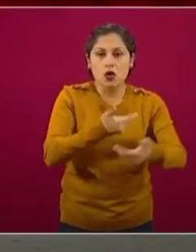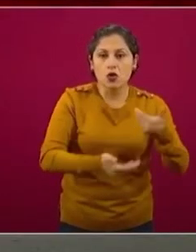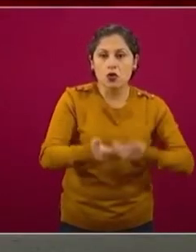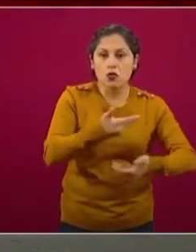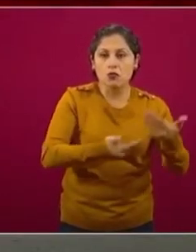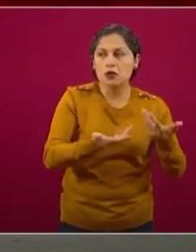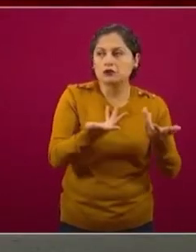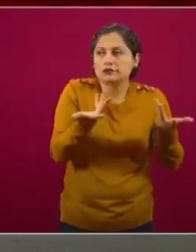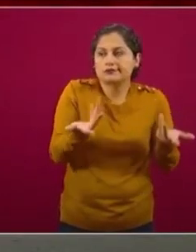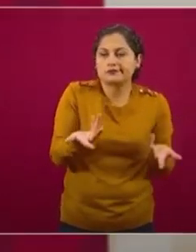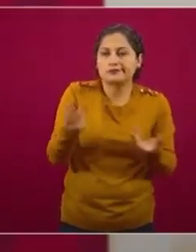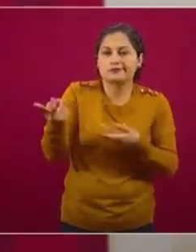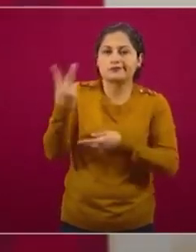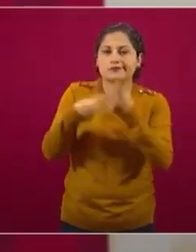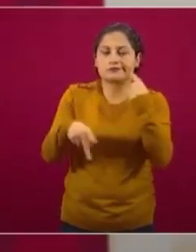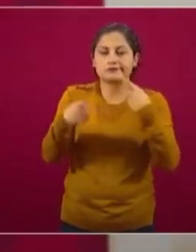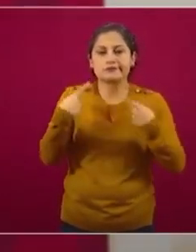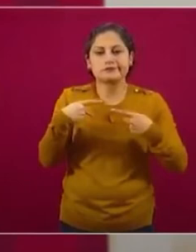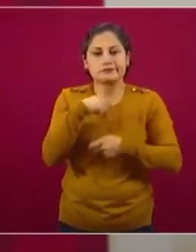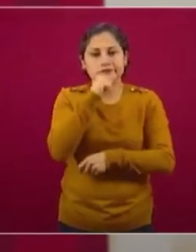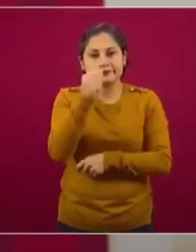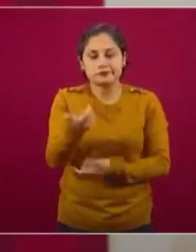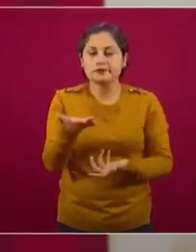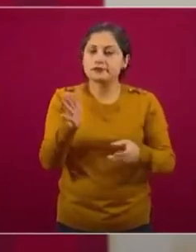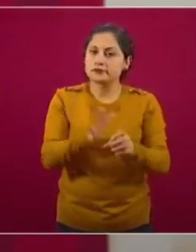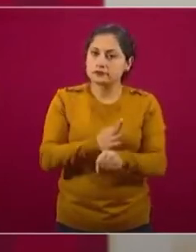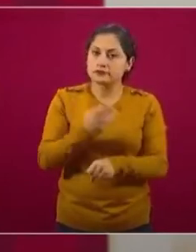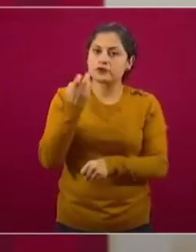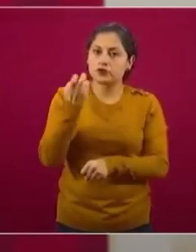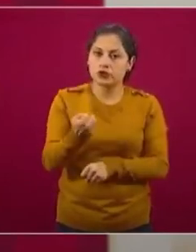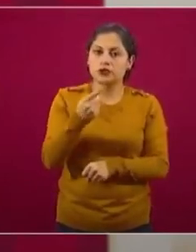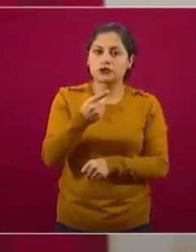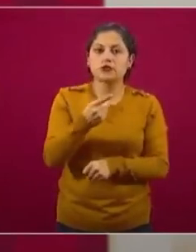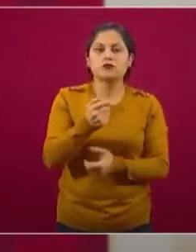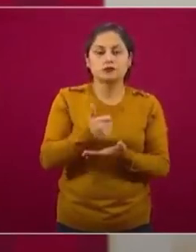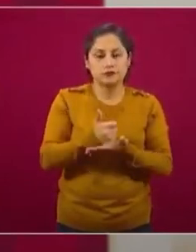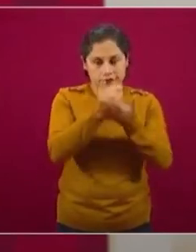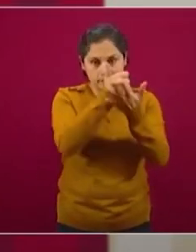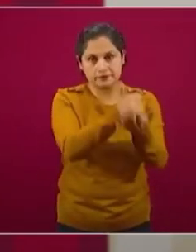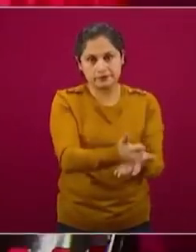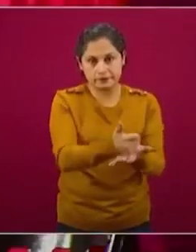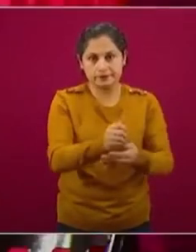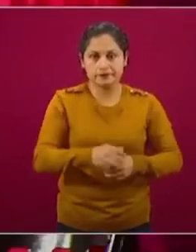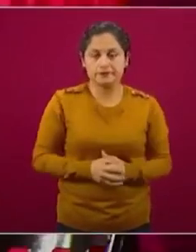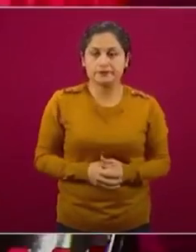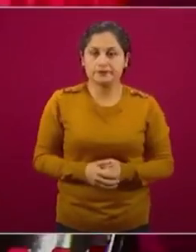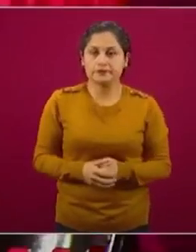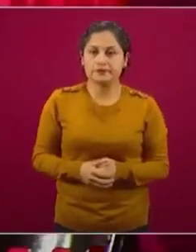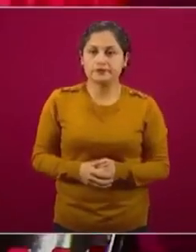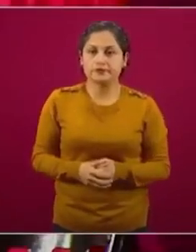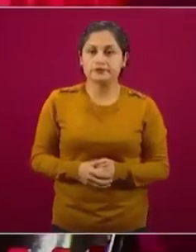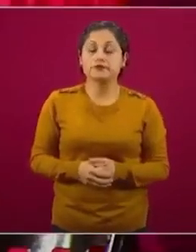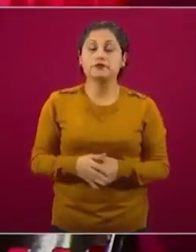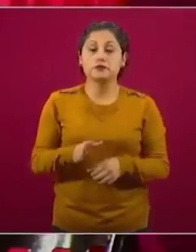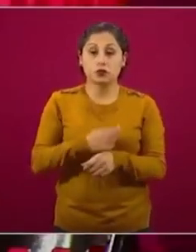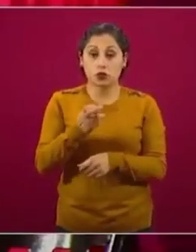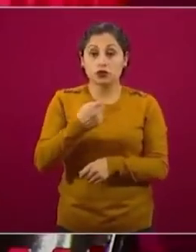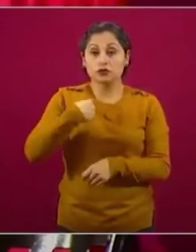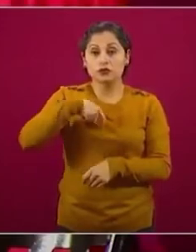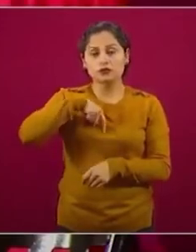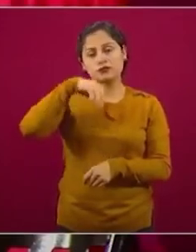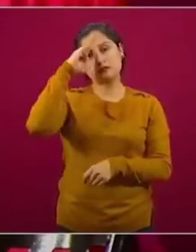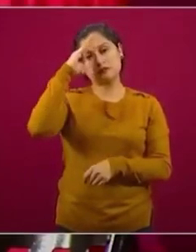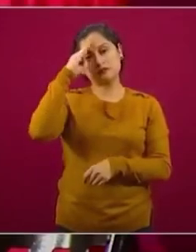algo de estos efectos del COVID-19. Aún así, creemos que estos apoyos les van a